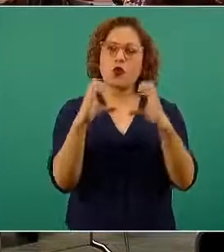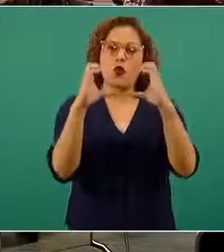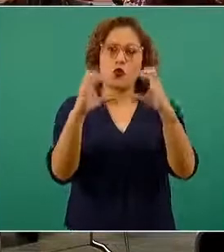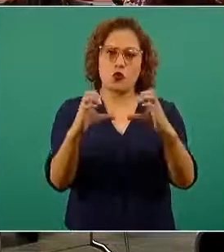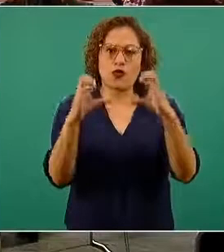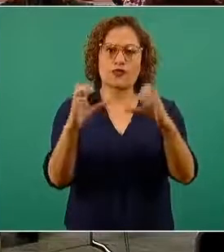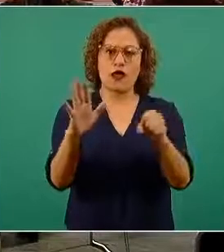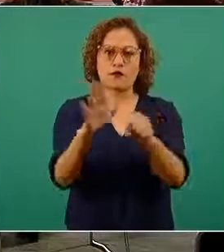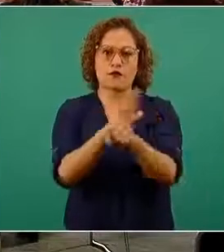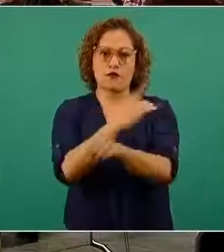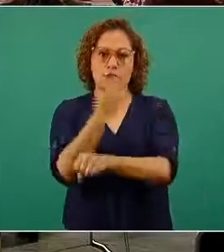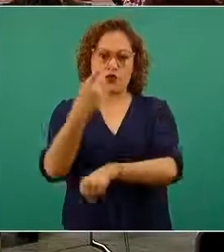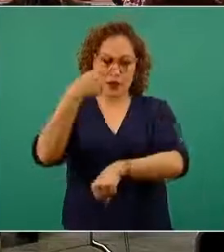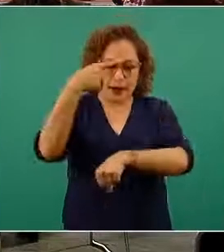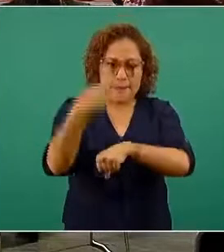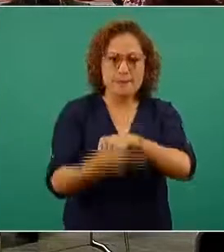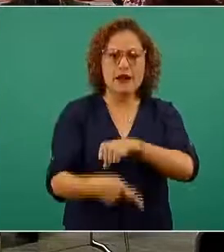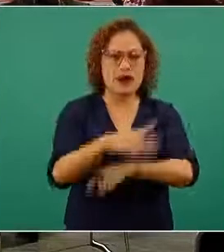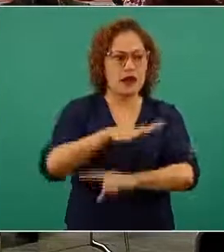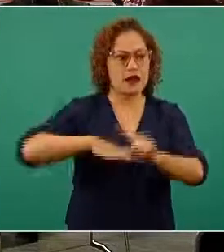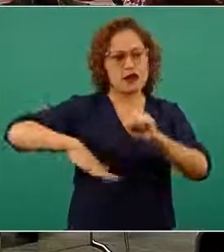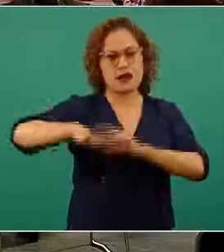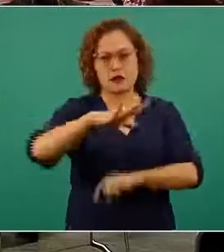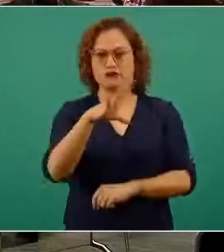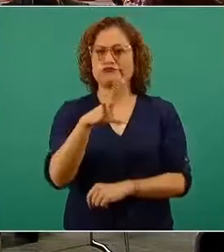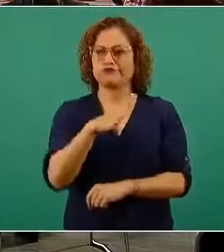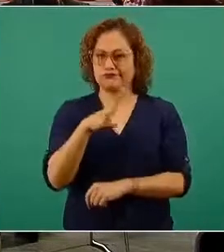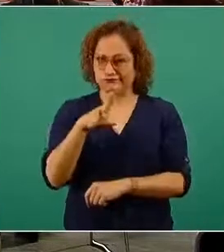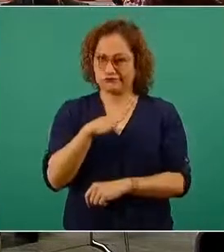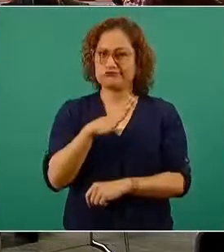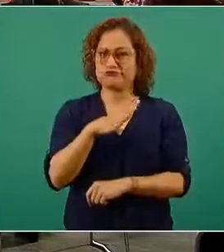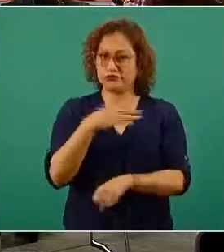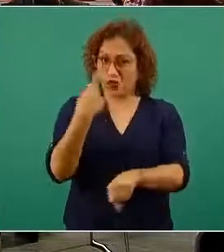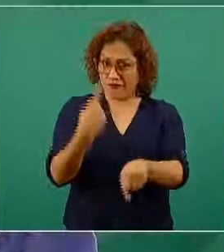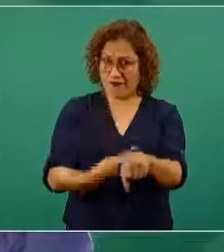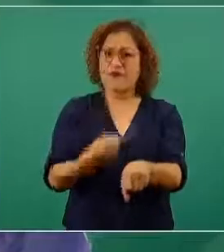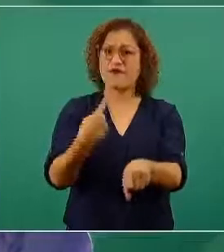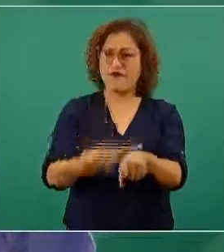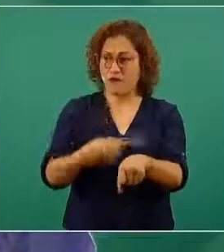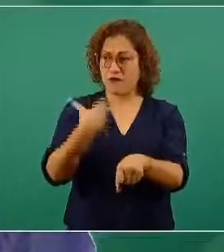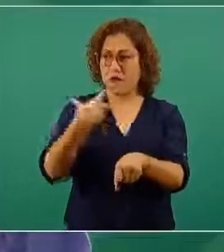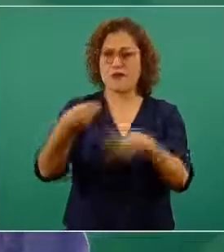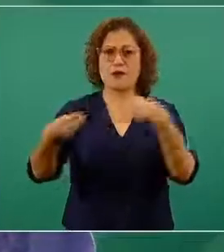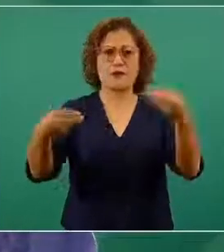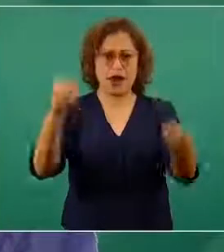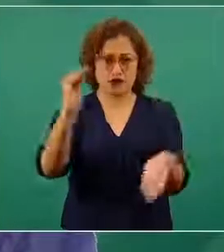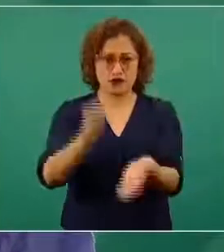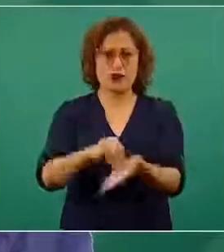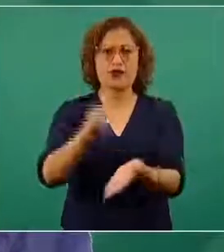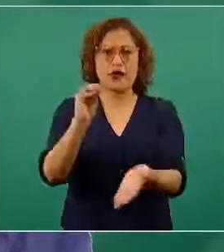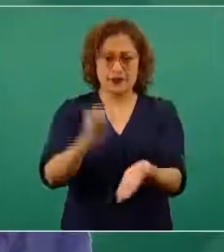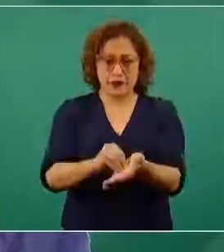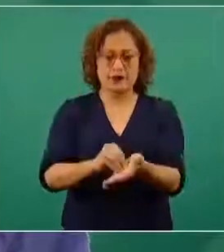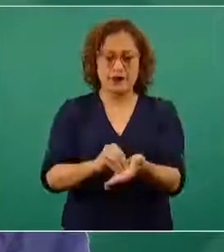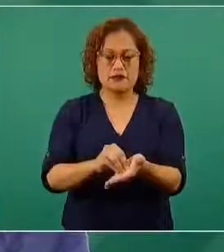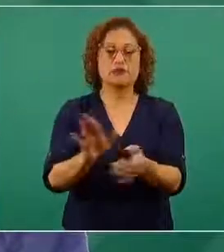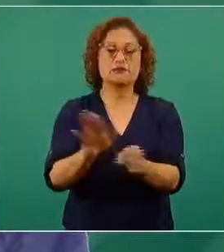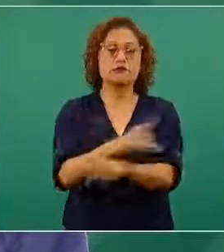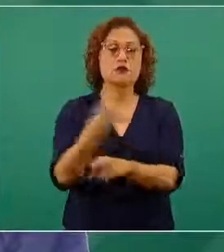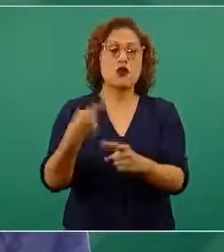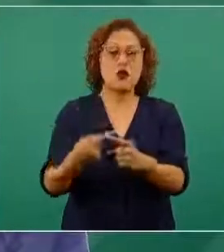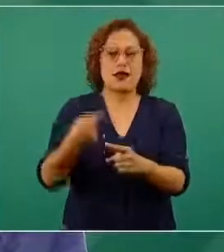todos sepamos que mientras exista actividad epidémica puede aumentar. Llevábamos ya